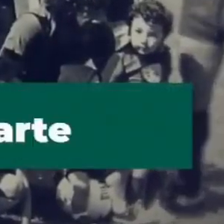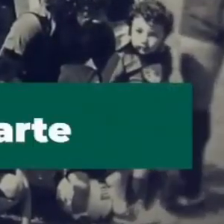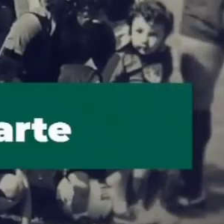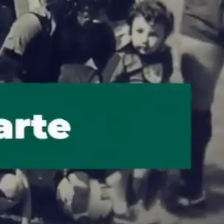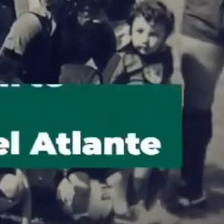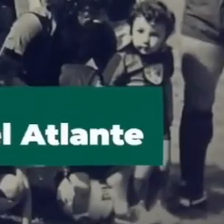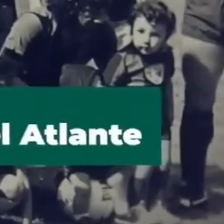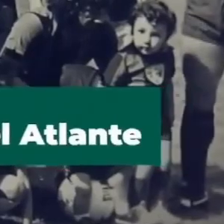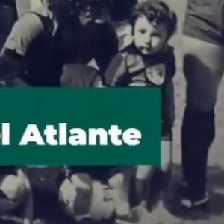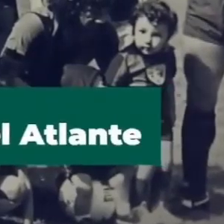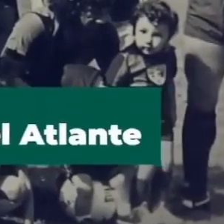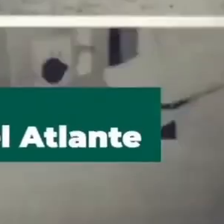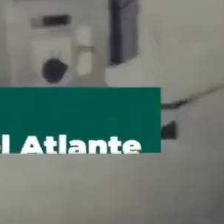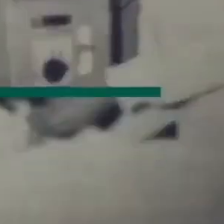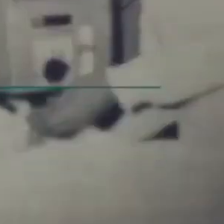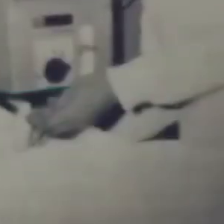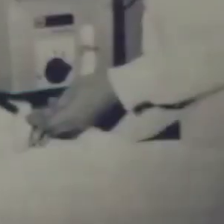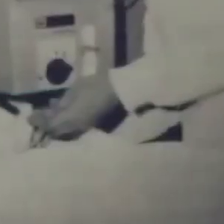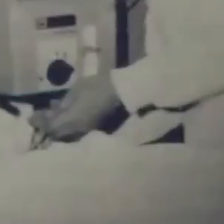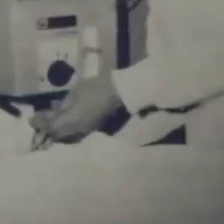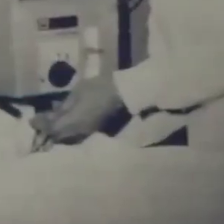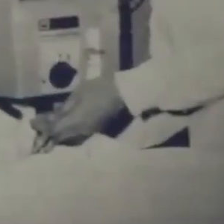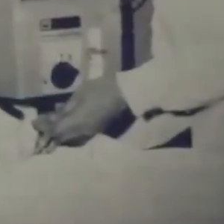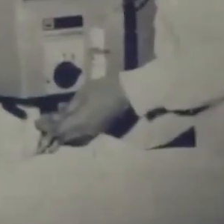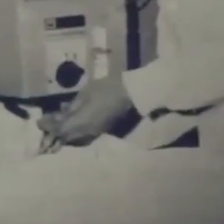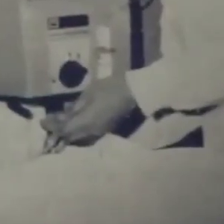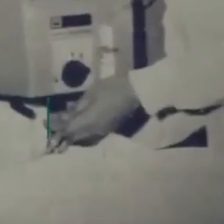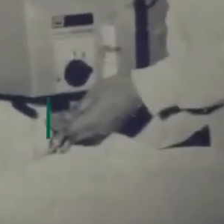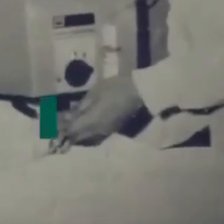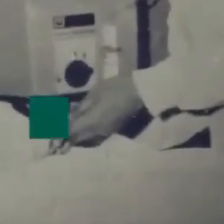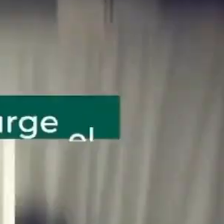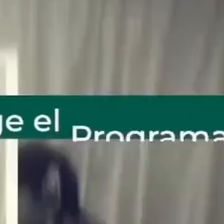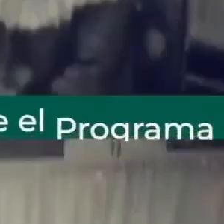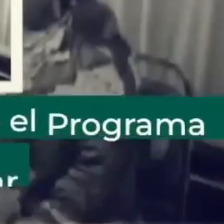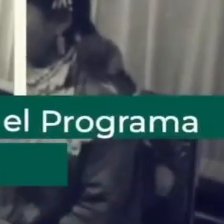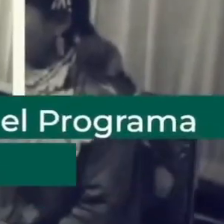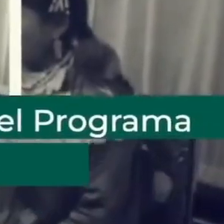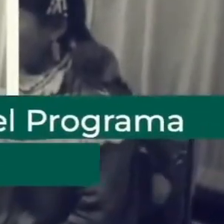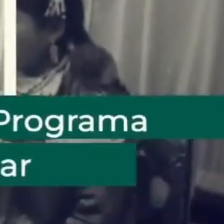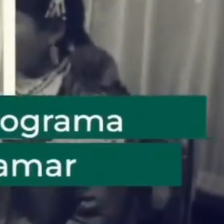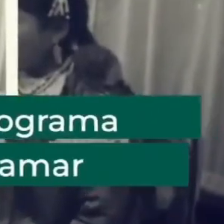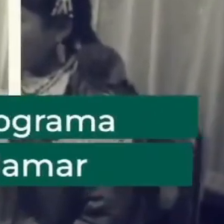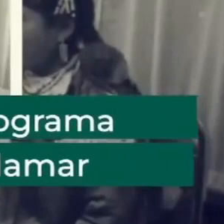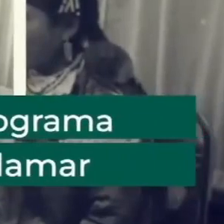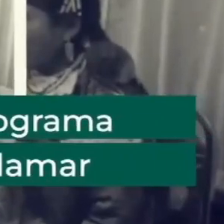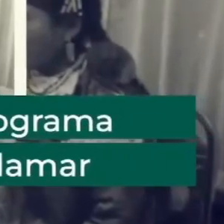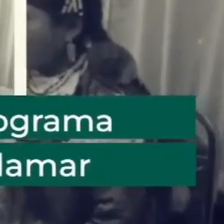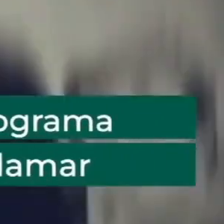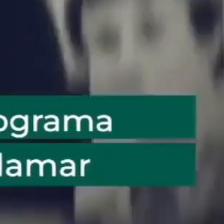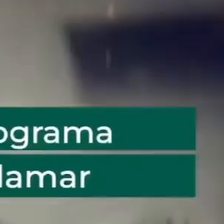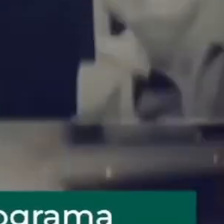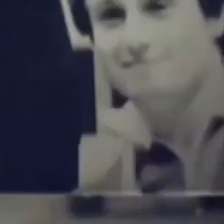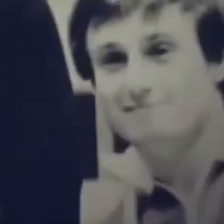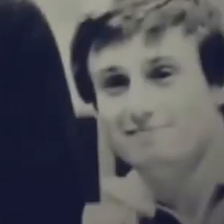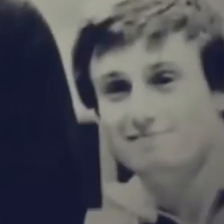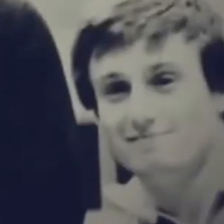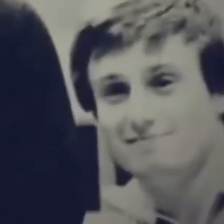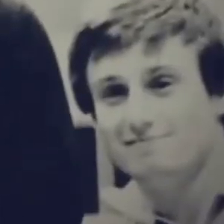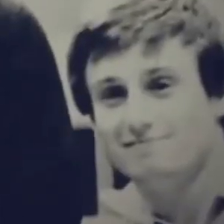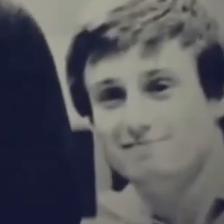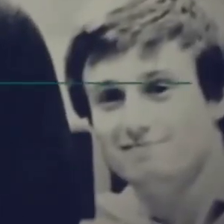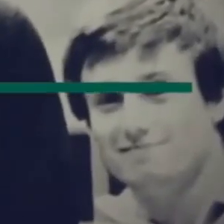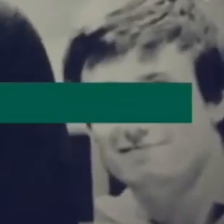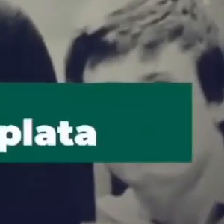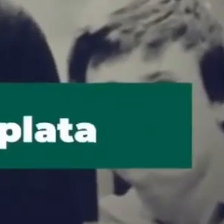IMSS forma parte de la Administración del Atlante. Se realiza el primer trasplante de médula ósea. Surge el programa IMSS Coplamar. Carlos